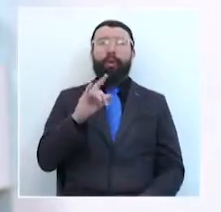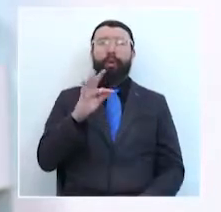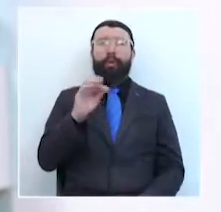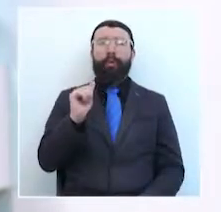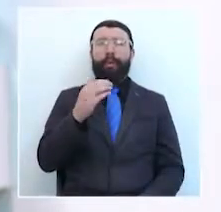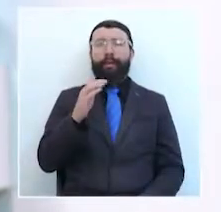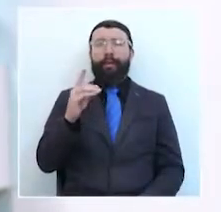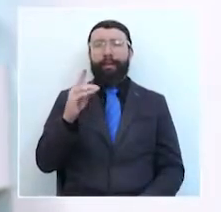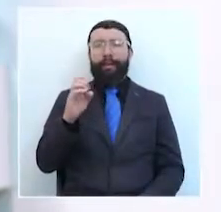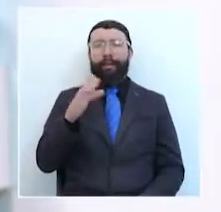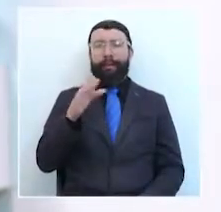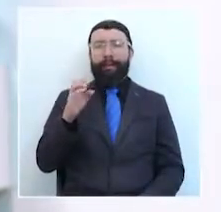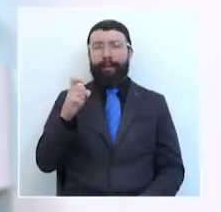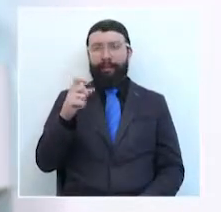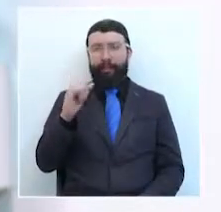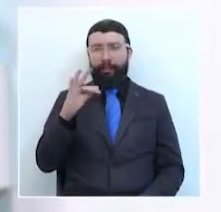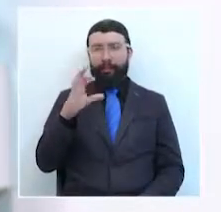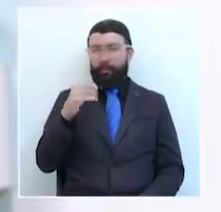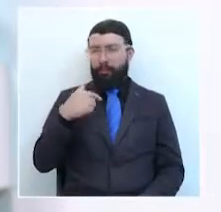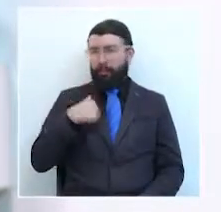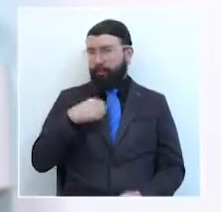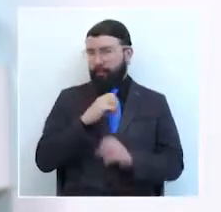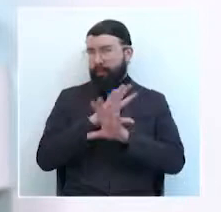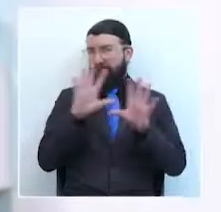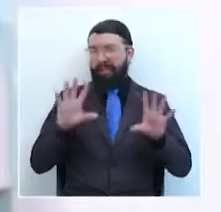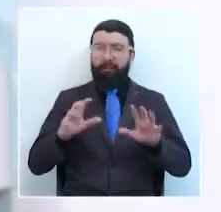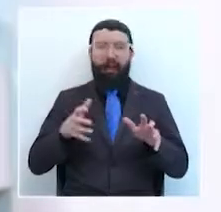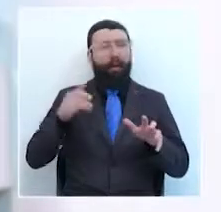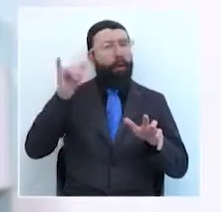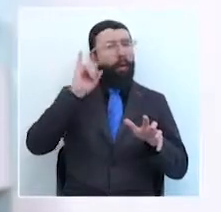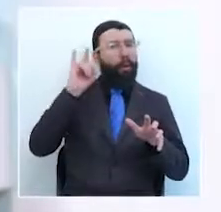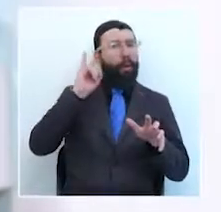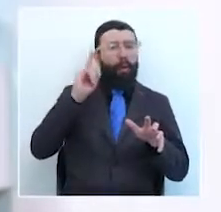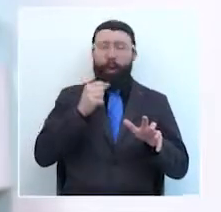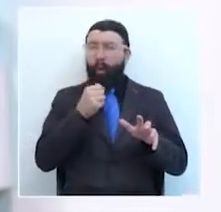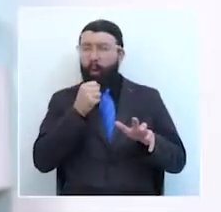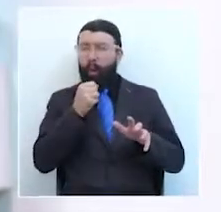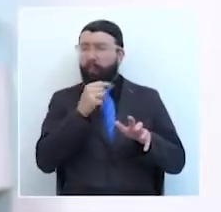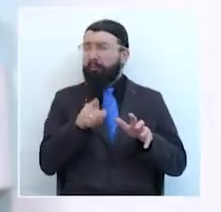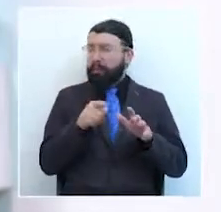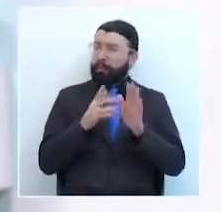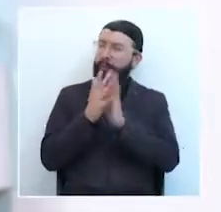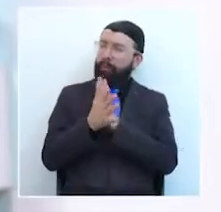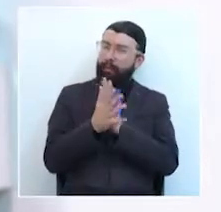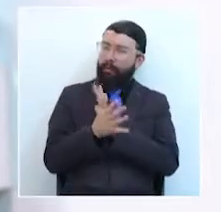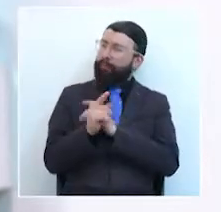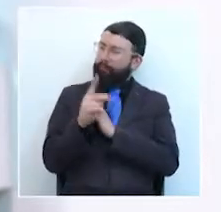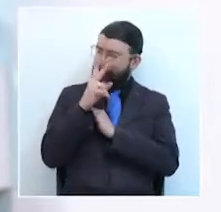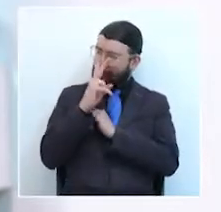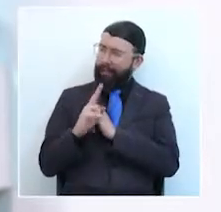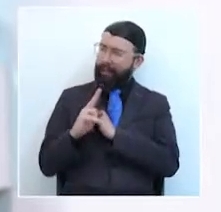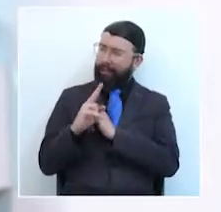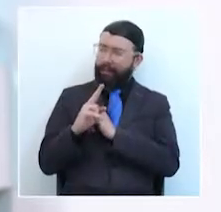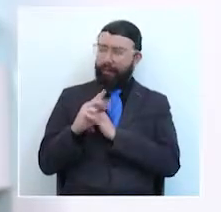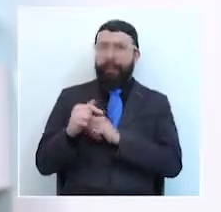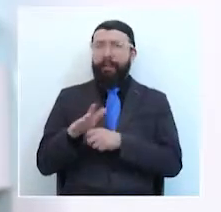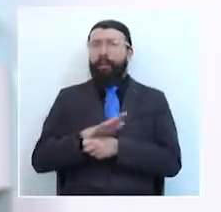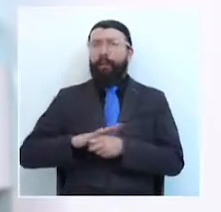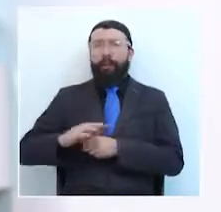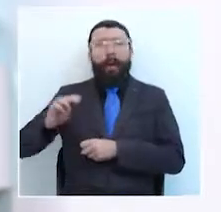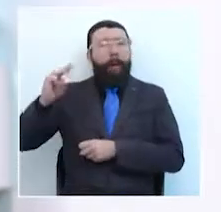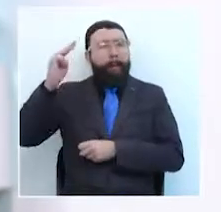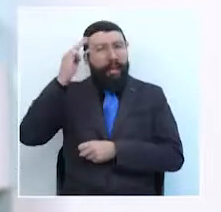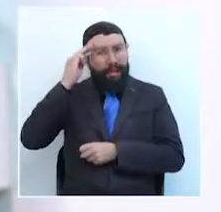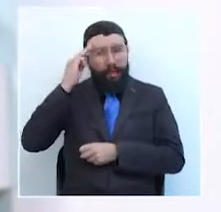la mañana pues se hace mucha referencia a la situación mental a los procesos mentales